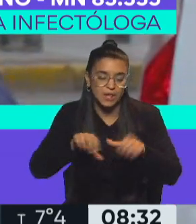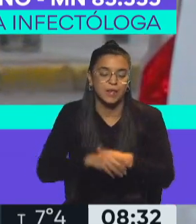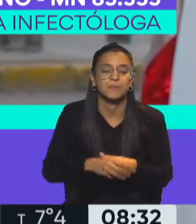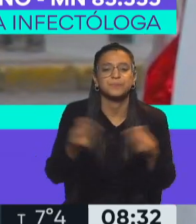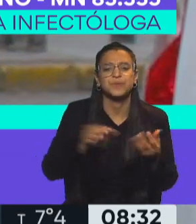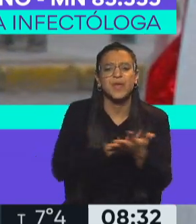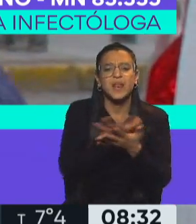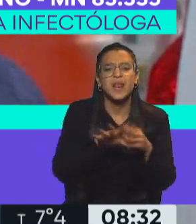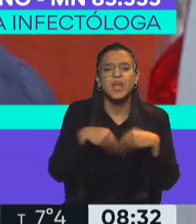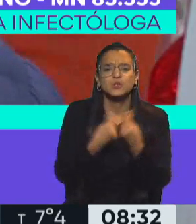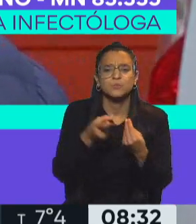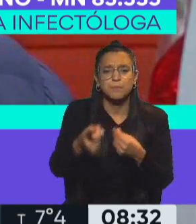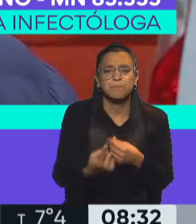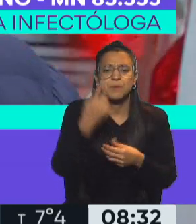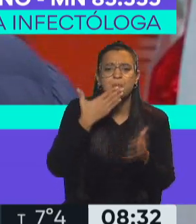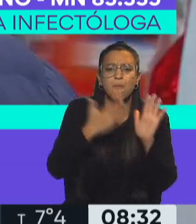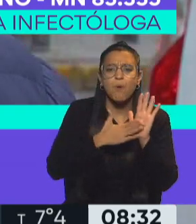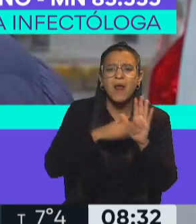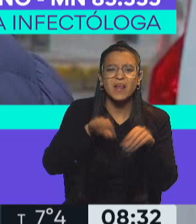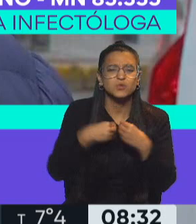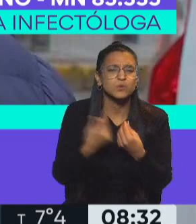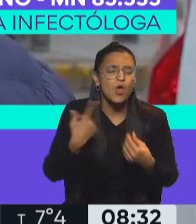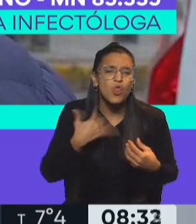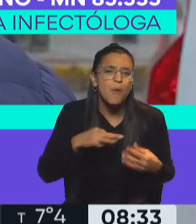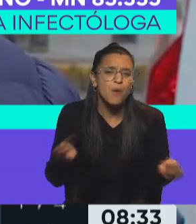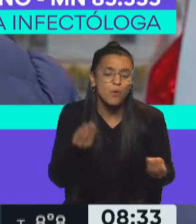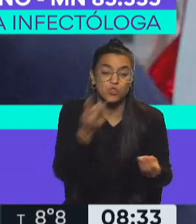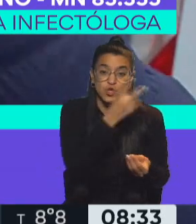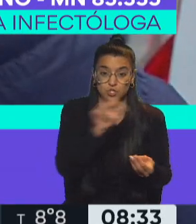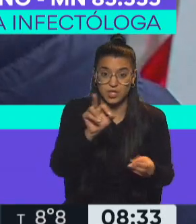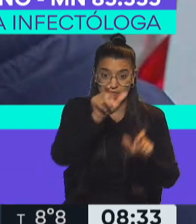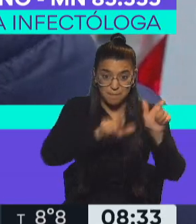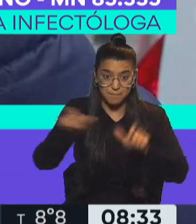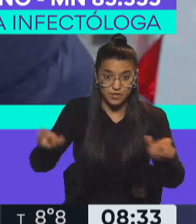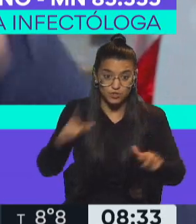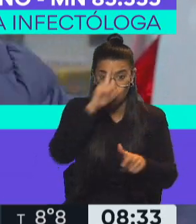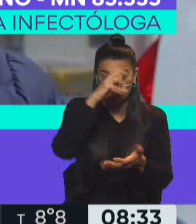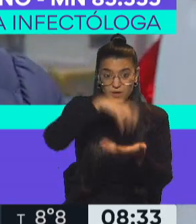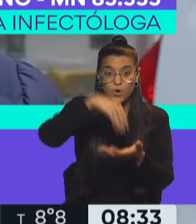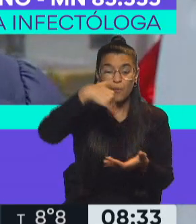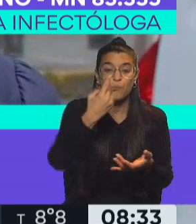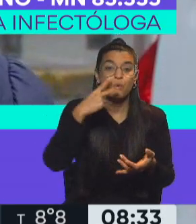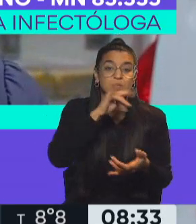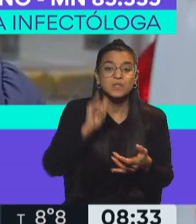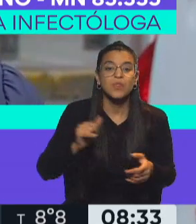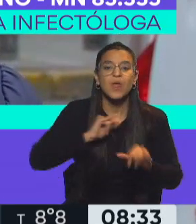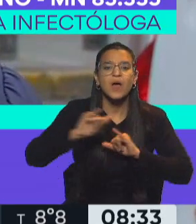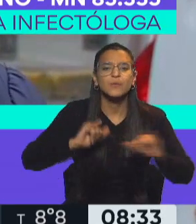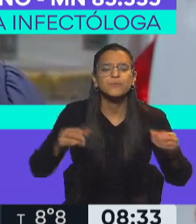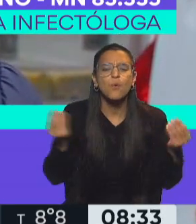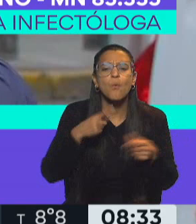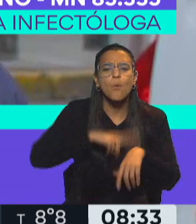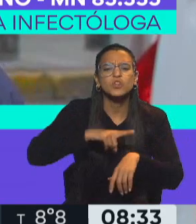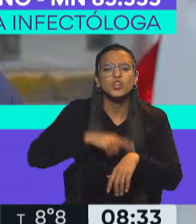resultados debería arrojar esta primera prueba? Que en principio van a ser 200 personas, aquí en el Muñiz se van a procesar esos datos. ¿Cuánto tiempo debería